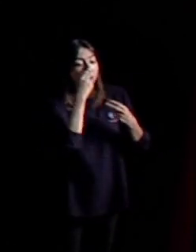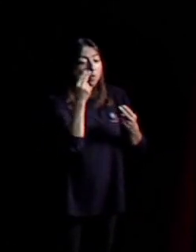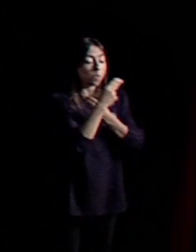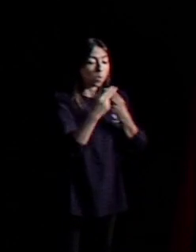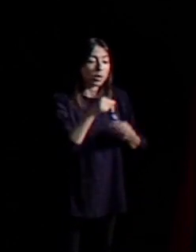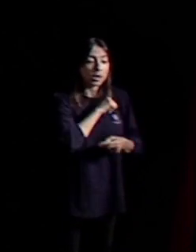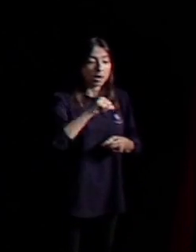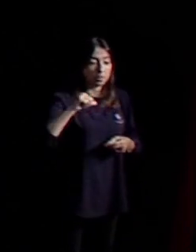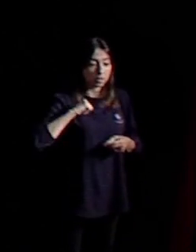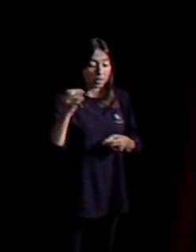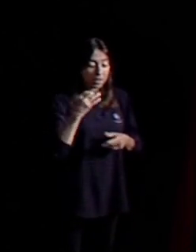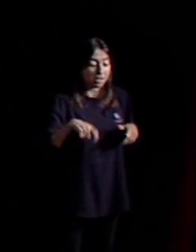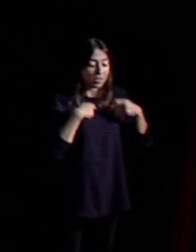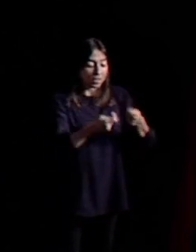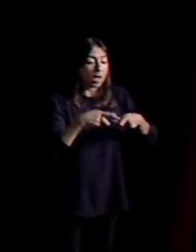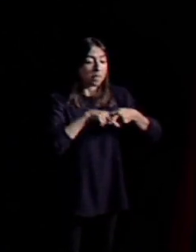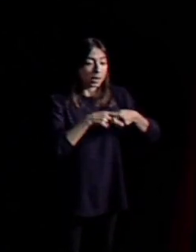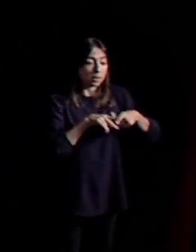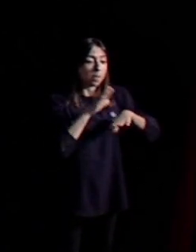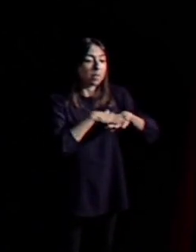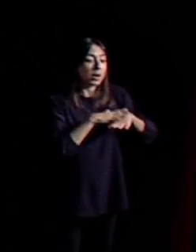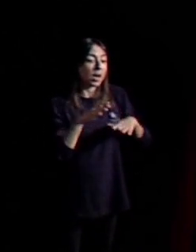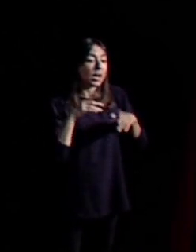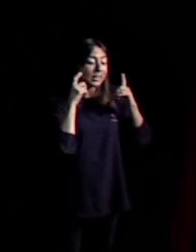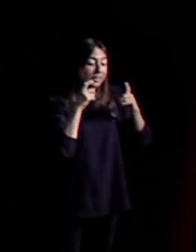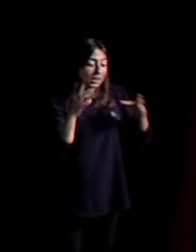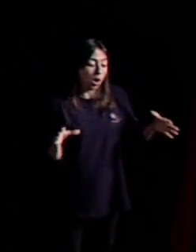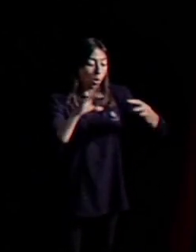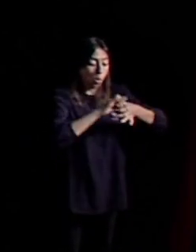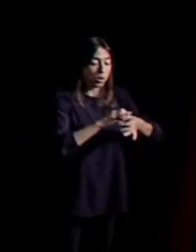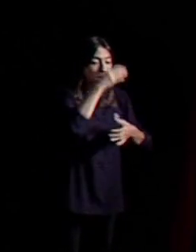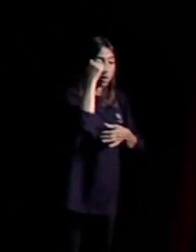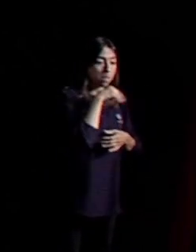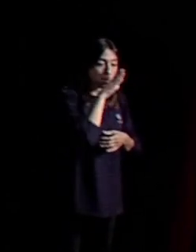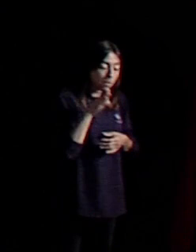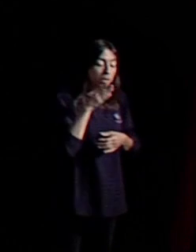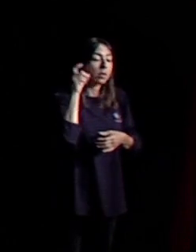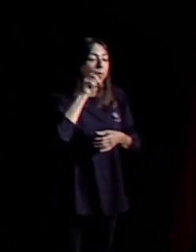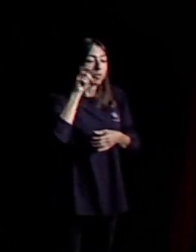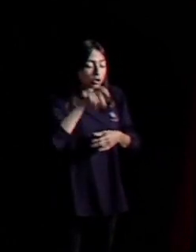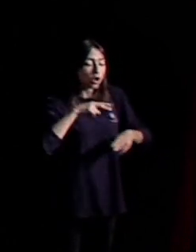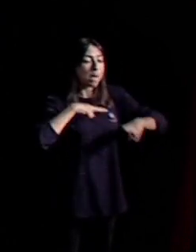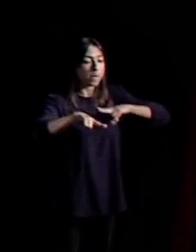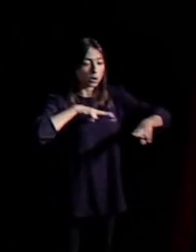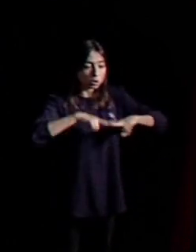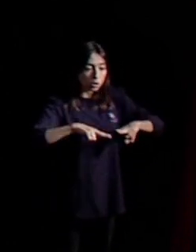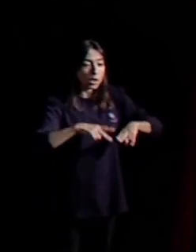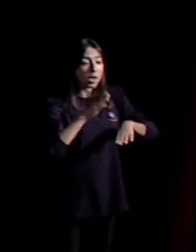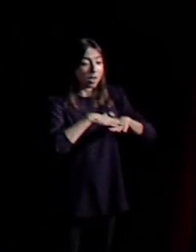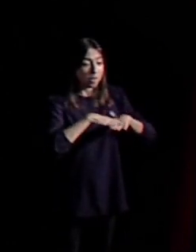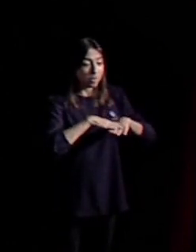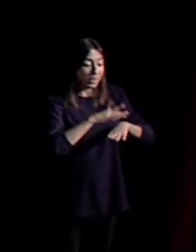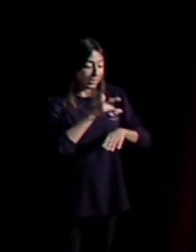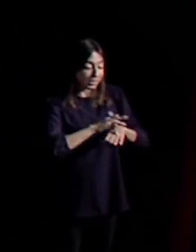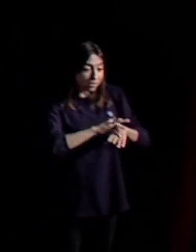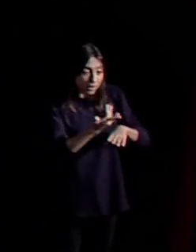privadas, han de arbitrar mecanismos para conseguir unir a los padres, a las madres, a los profesores, a los monitores, para sensibilizar y